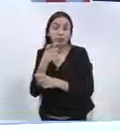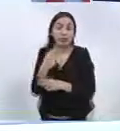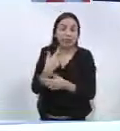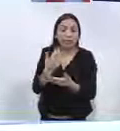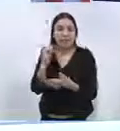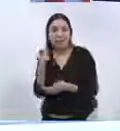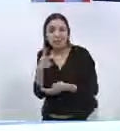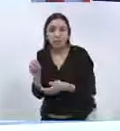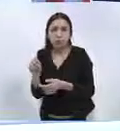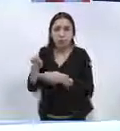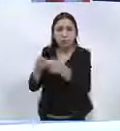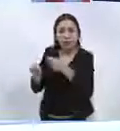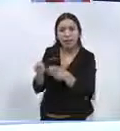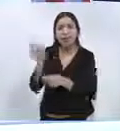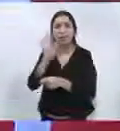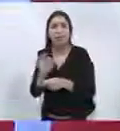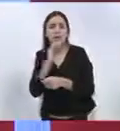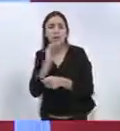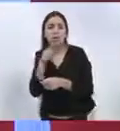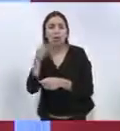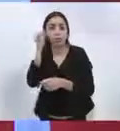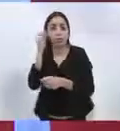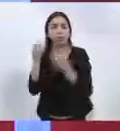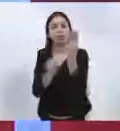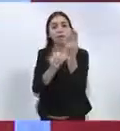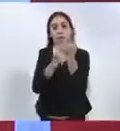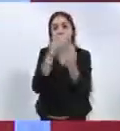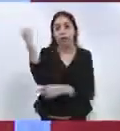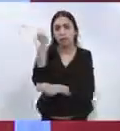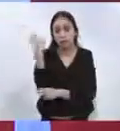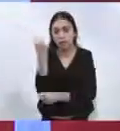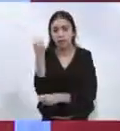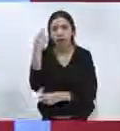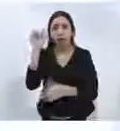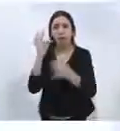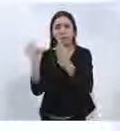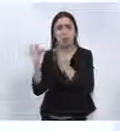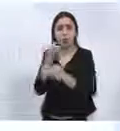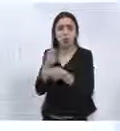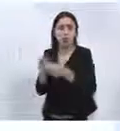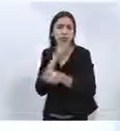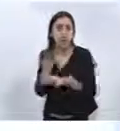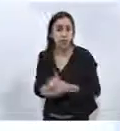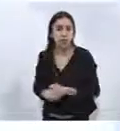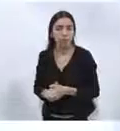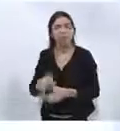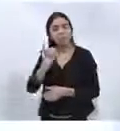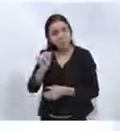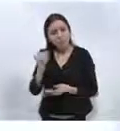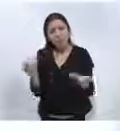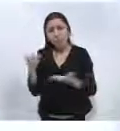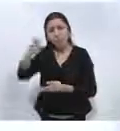crédito, o piensan que tienen que tener un antecedente importante también de financiamiento? Así mismo, que se acerquen, que confíen en